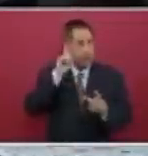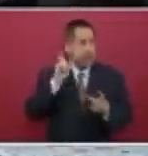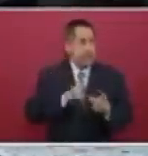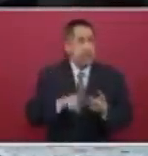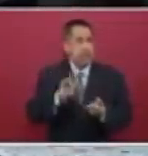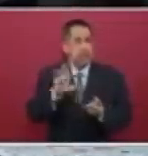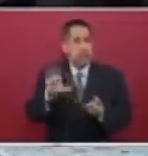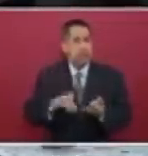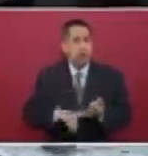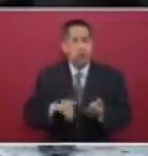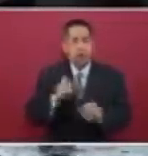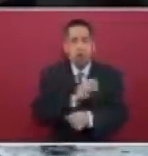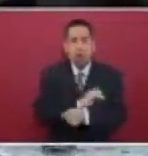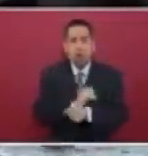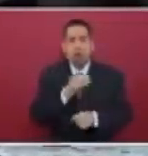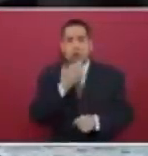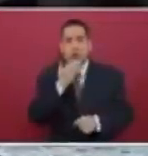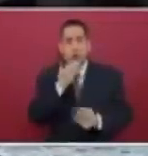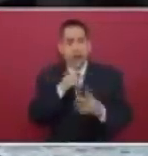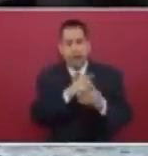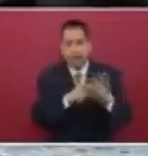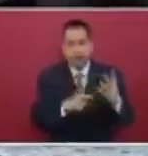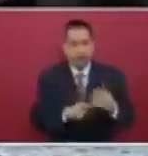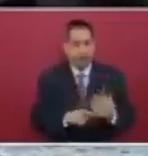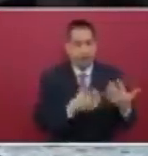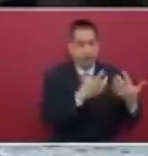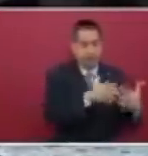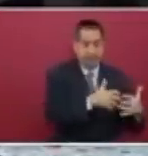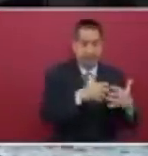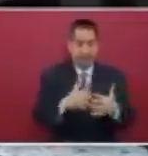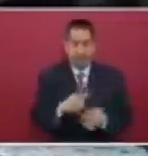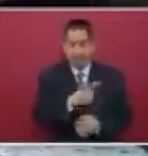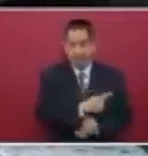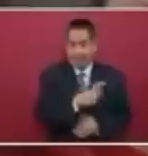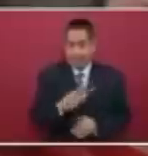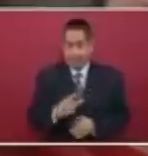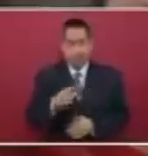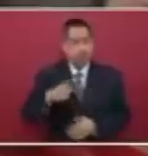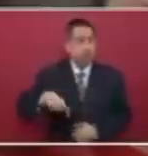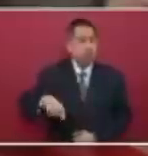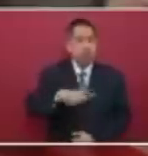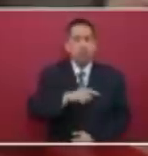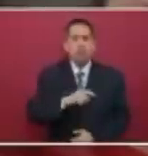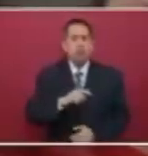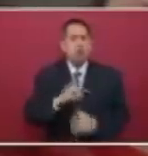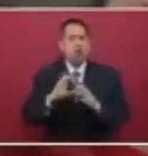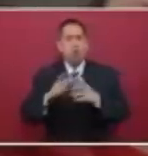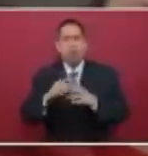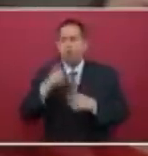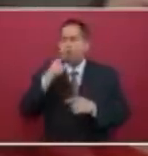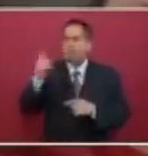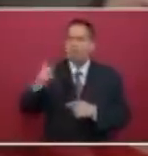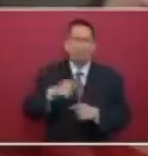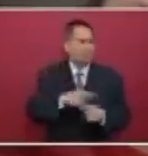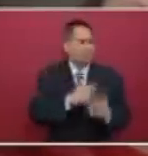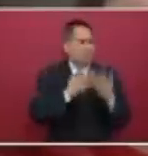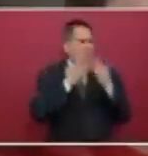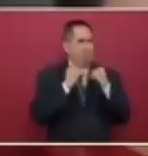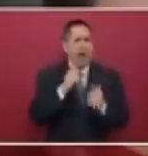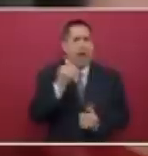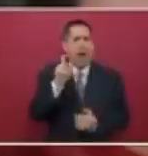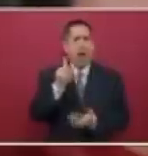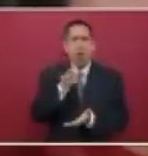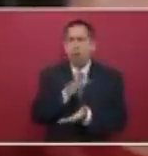y obregón sonora en las primeras dos plantas la comunidad y los agricultores han denunciado la escasez de agua por